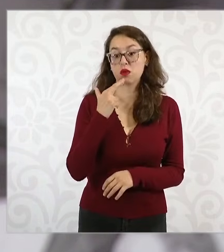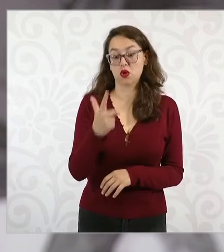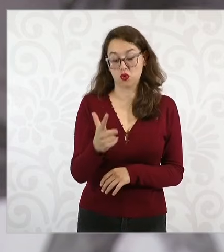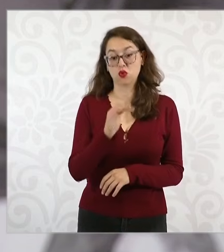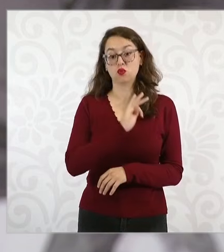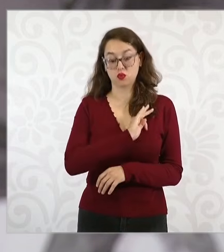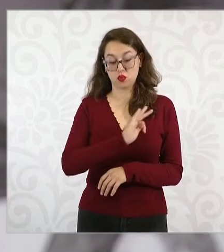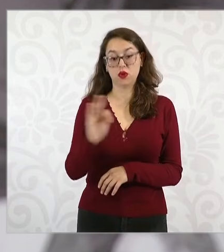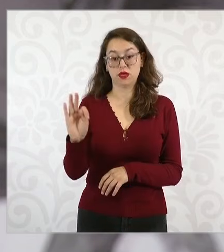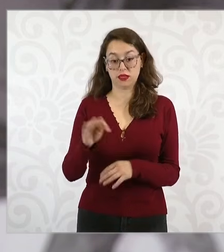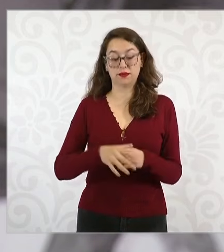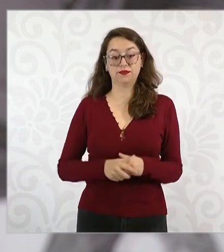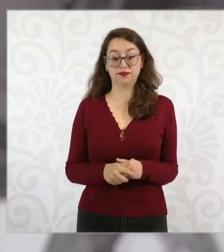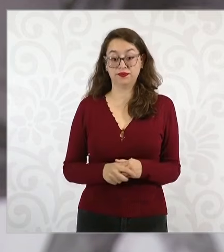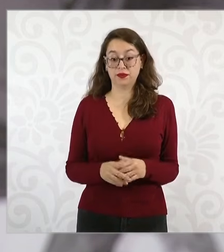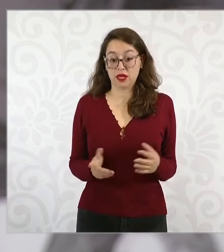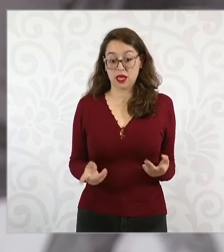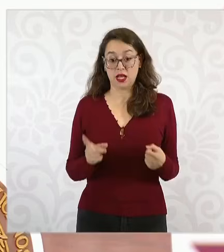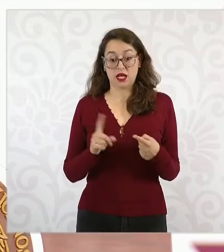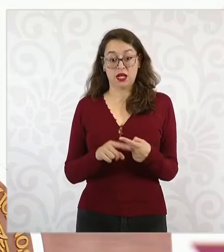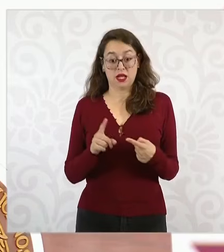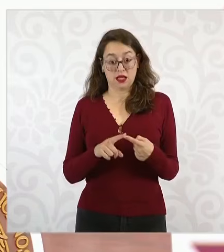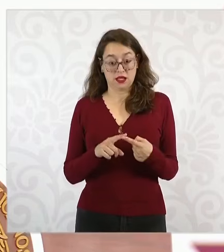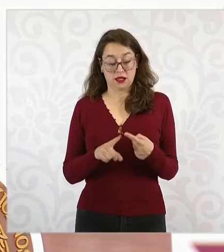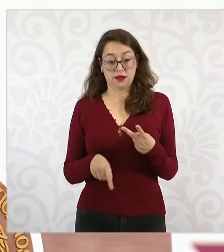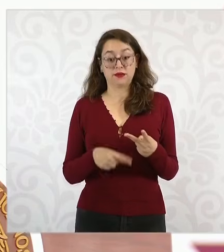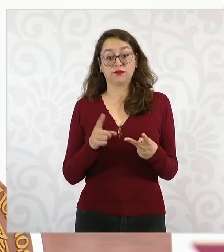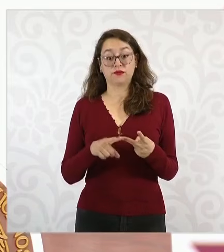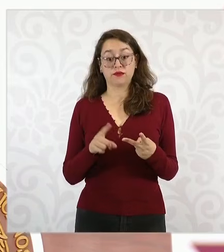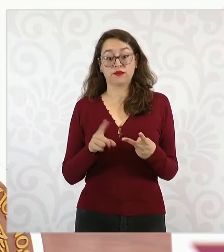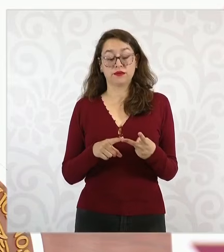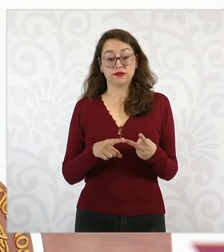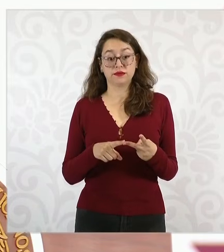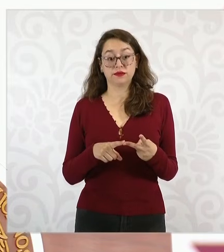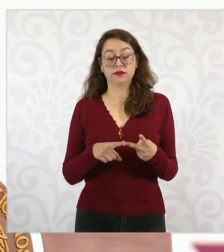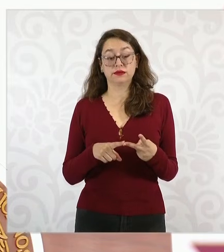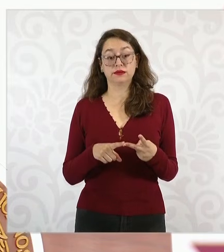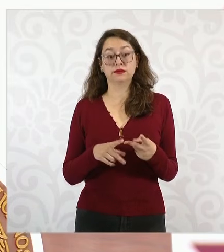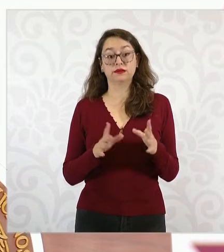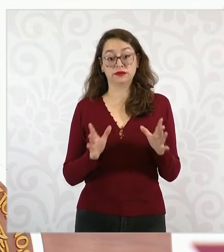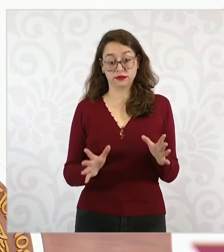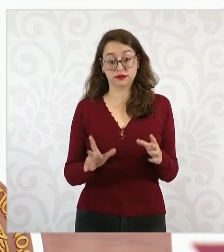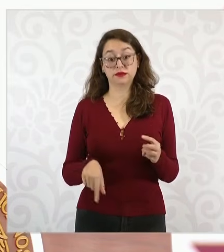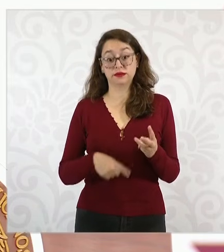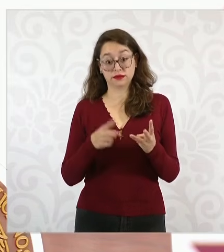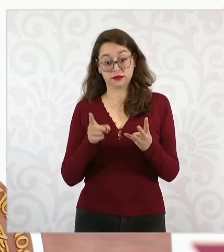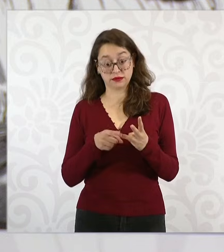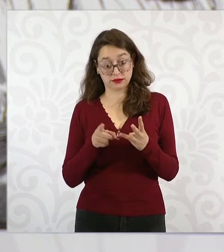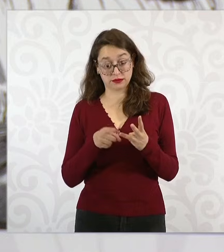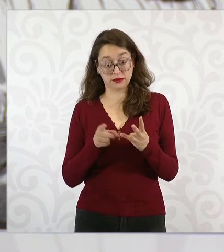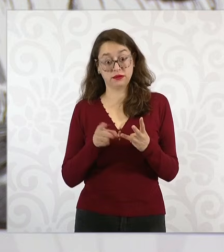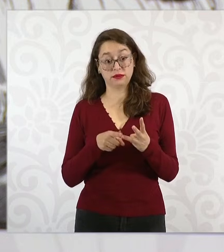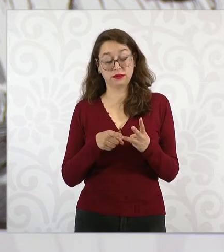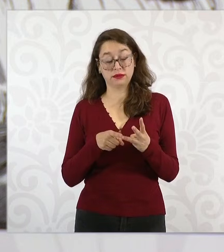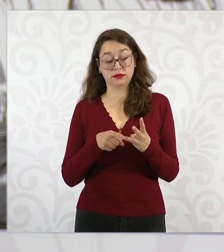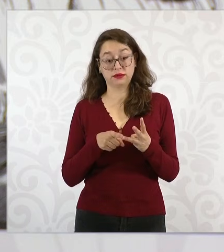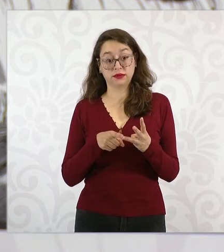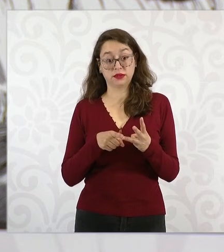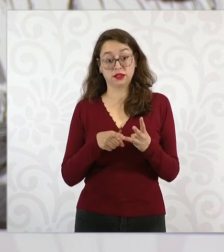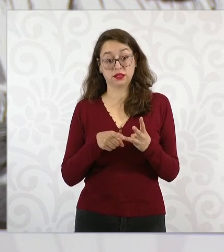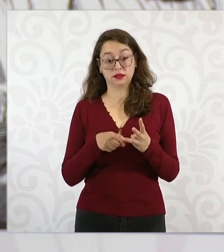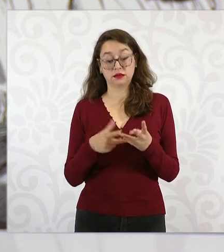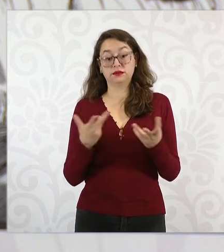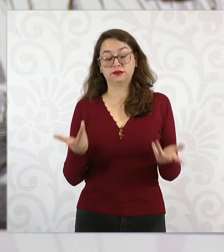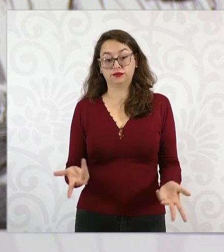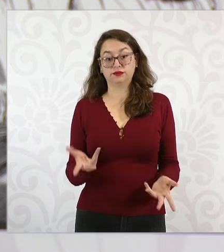a Pemex. Eso por un lado. Por otro, lo que ya expliqué del petróleo. Y por otro, la